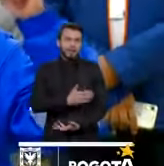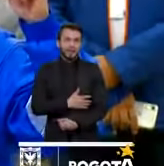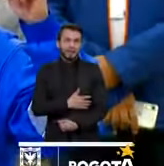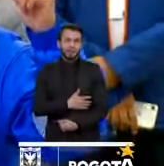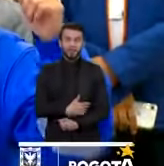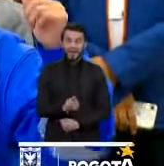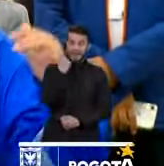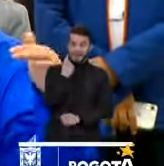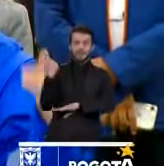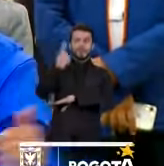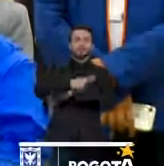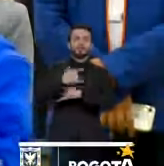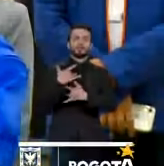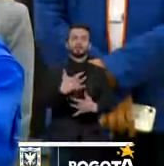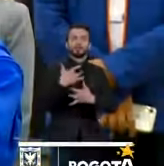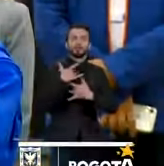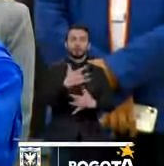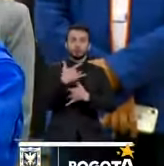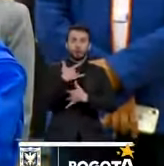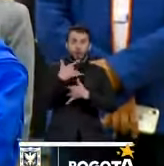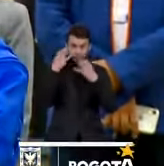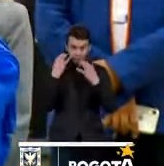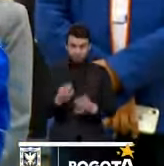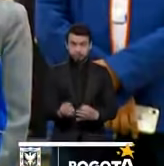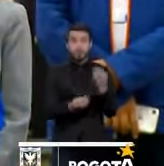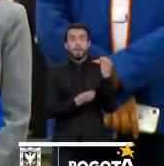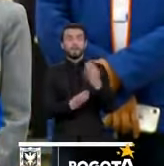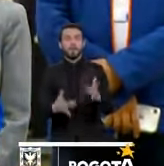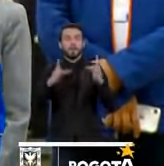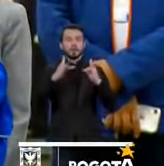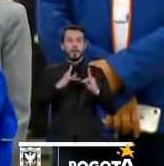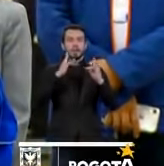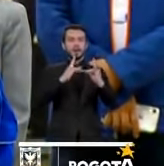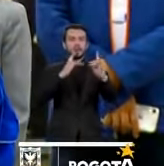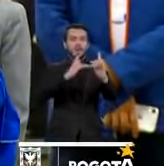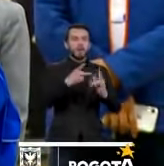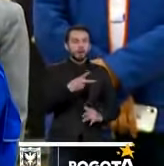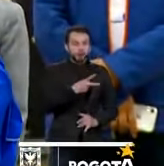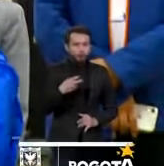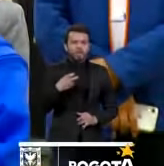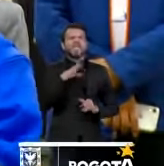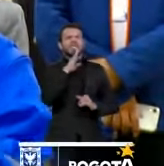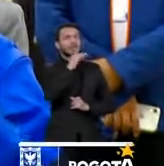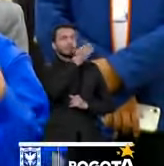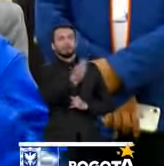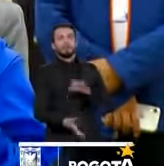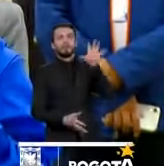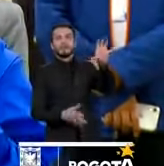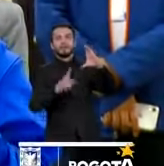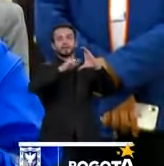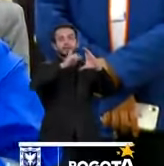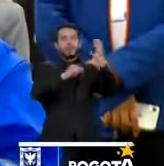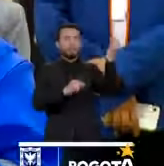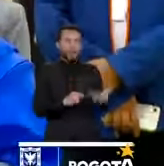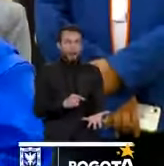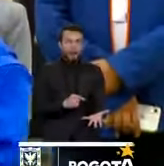Donatón, lo que llegaron fueron 200 camas hospitalarias que dona Turquía aquí. De resto, lo seguimos